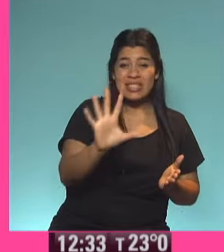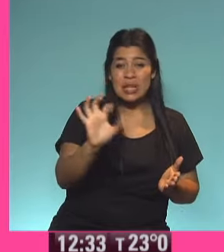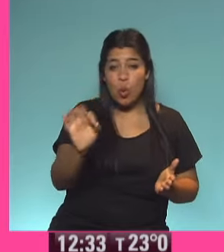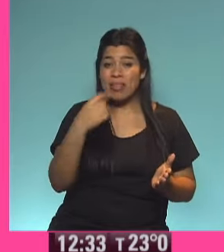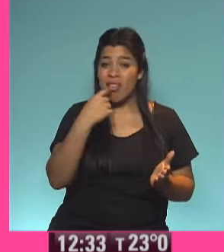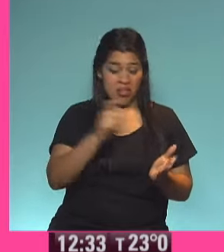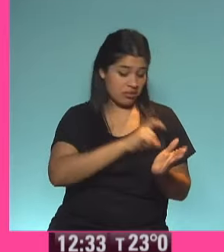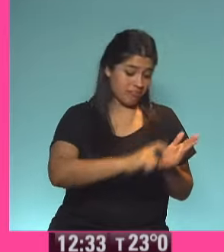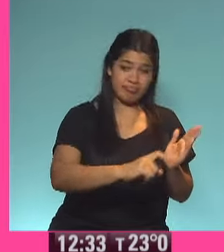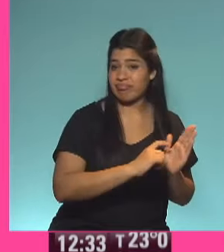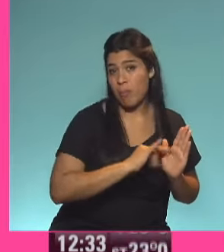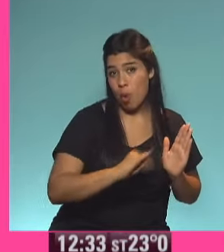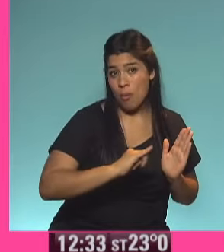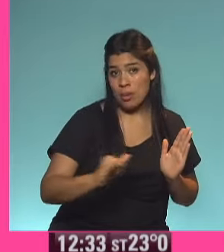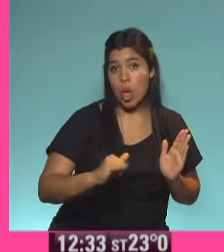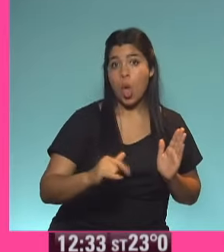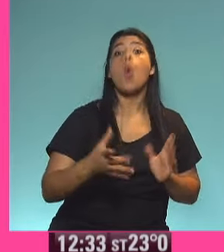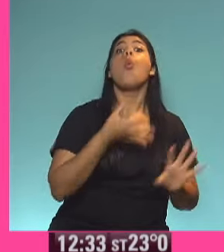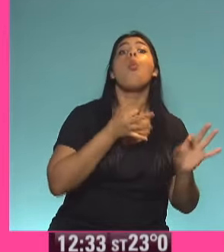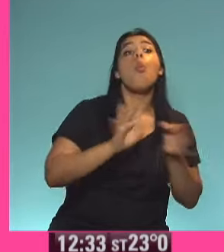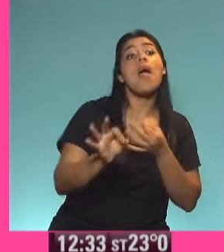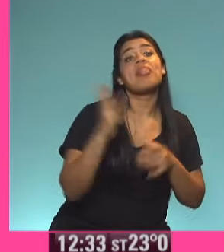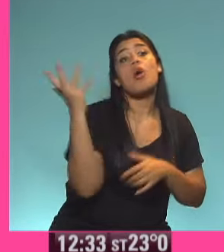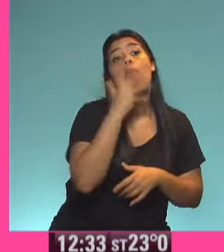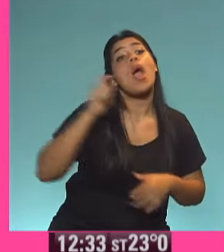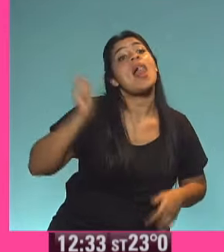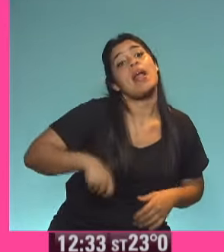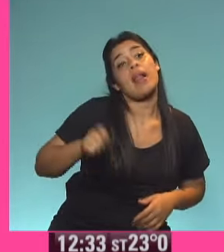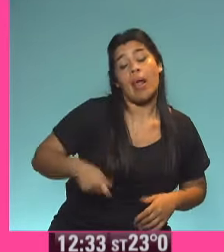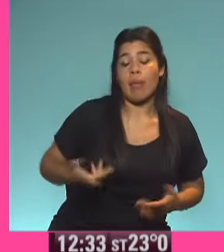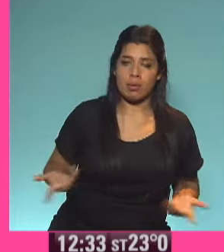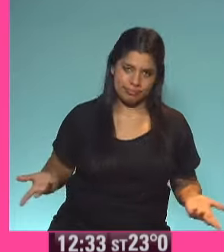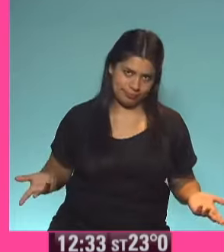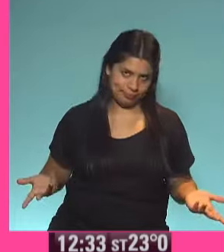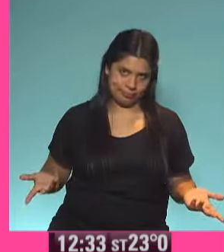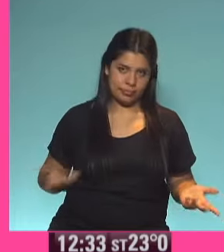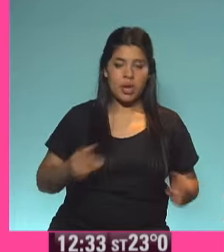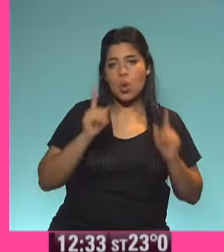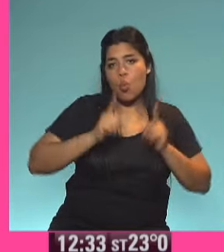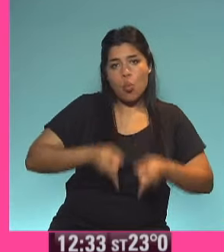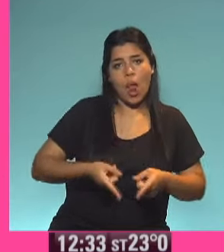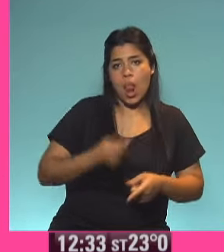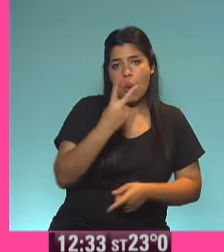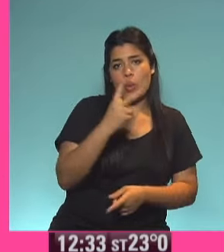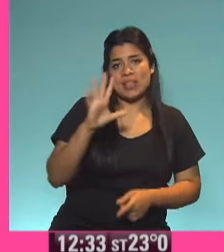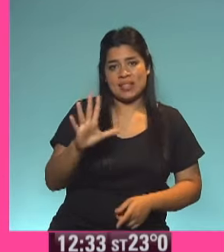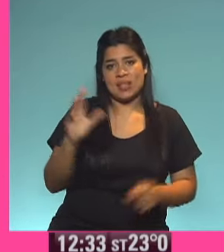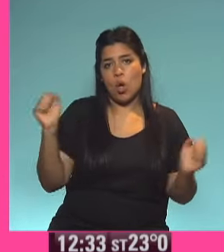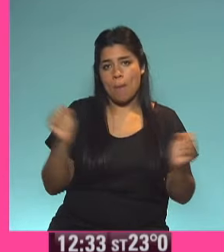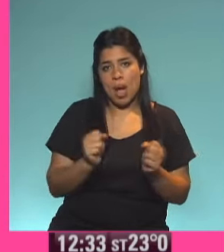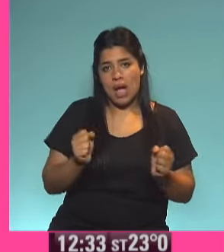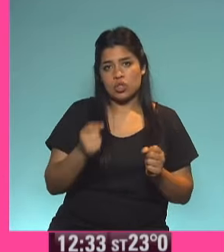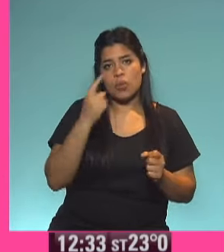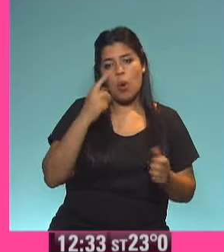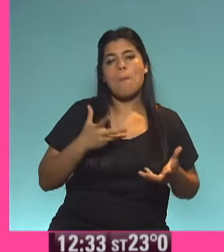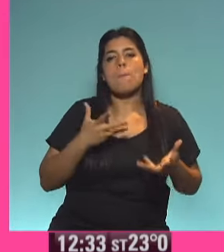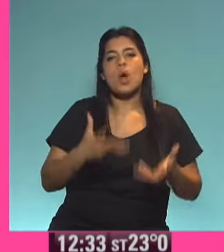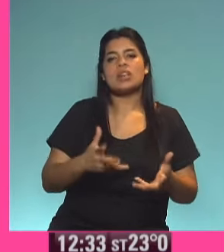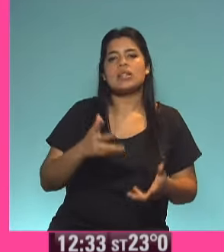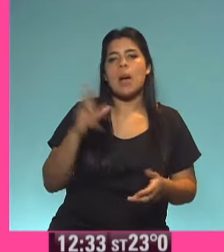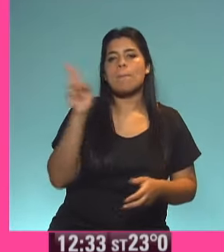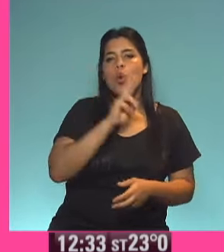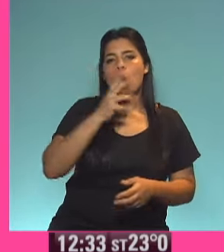esclava, vendo negra, vendo... Igual que en el 25 de mayo, esto de... mostrar solamente a las negras como candomberas, como que